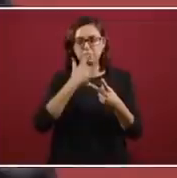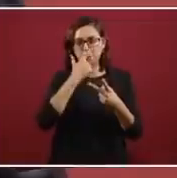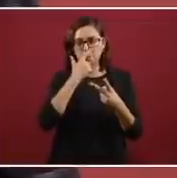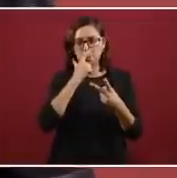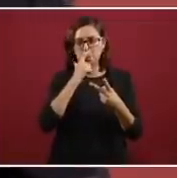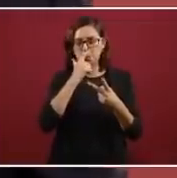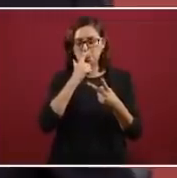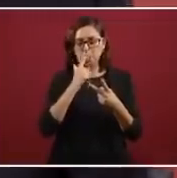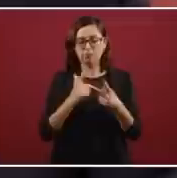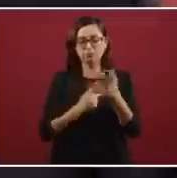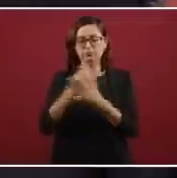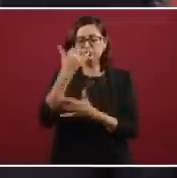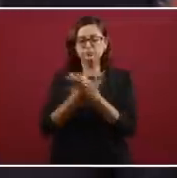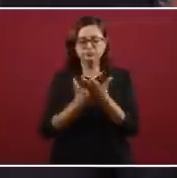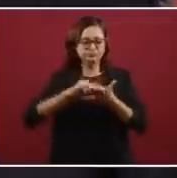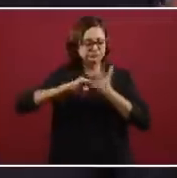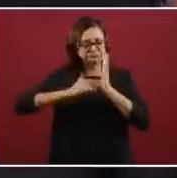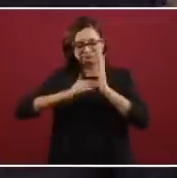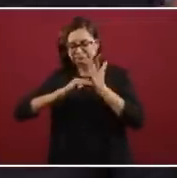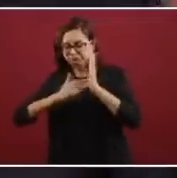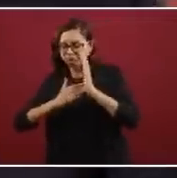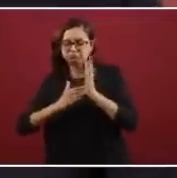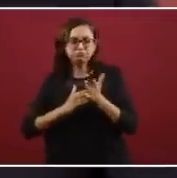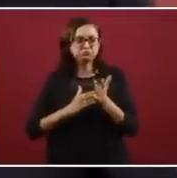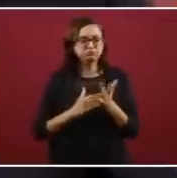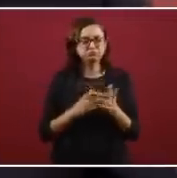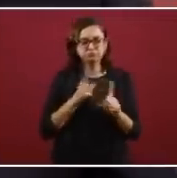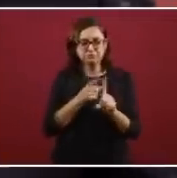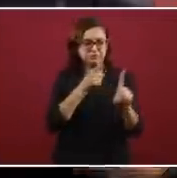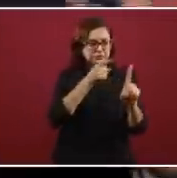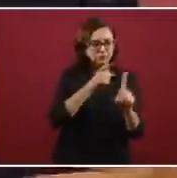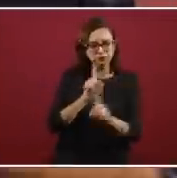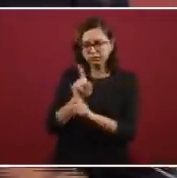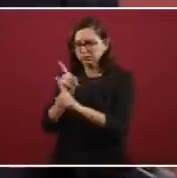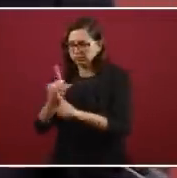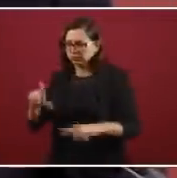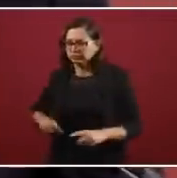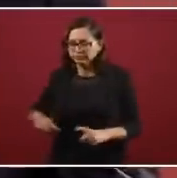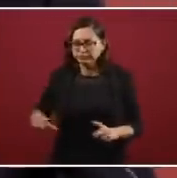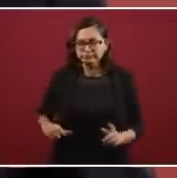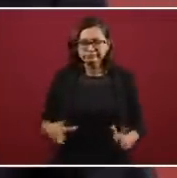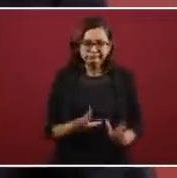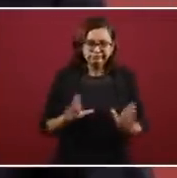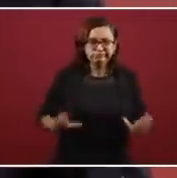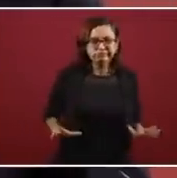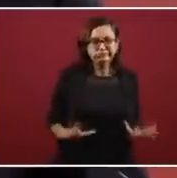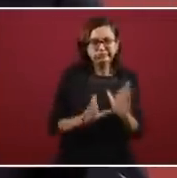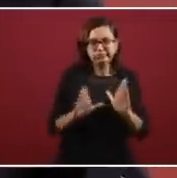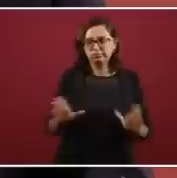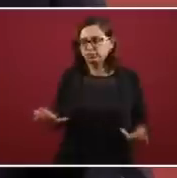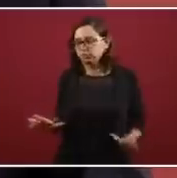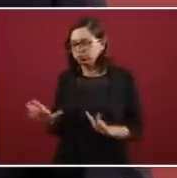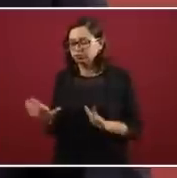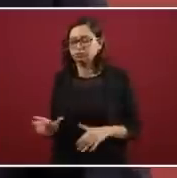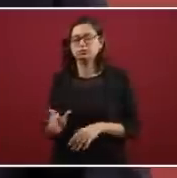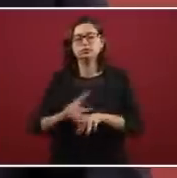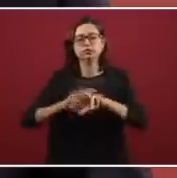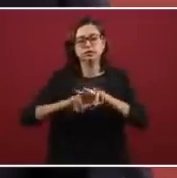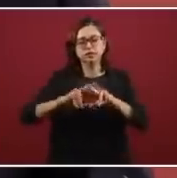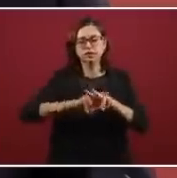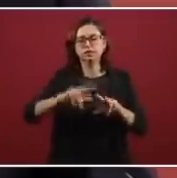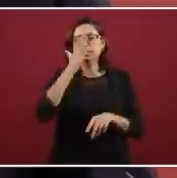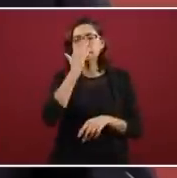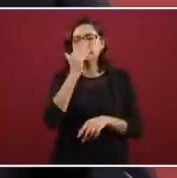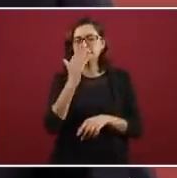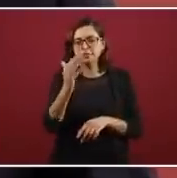proyectos estratégicos impulsados por el gobierno, Tren Maya, el